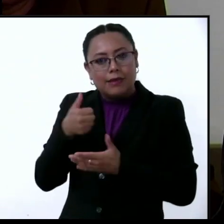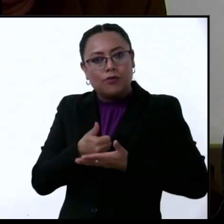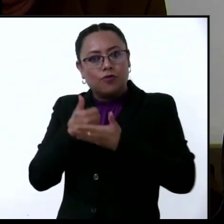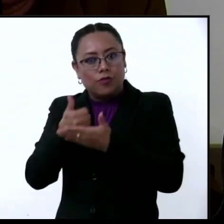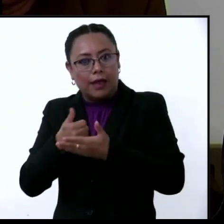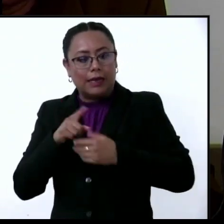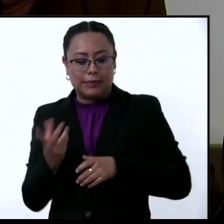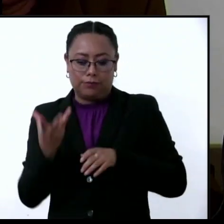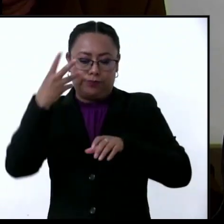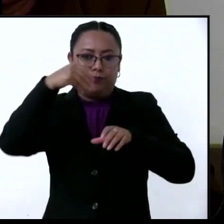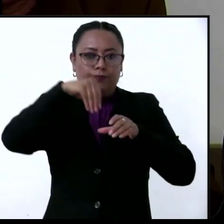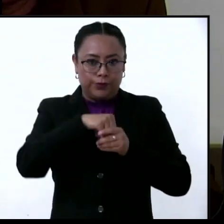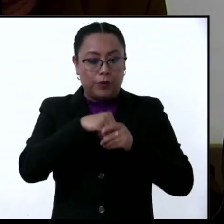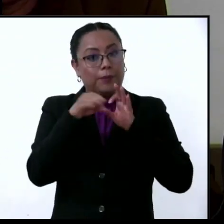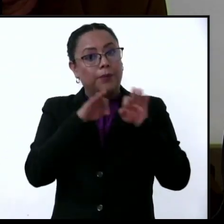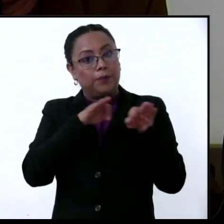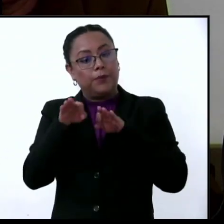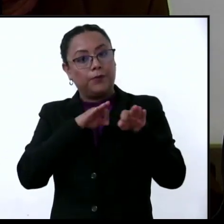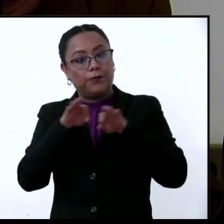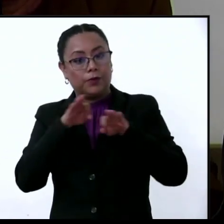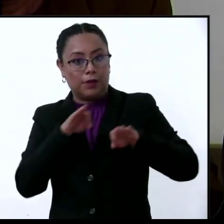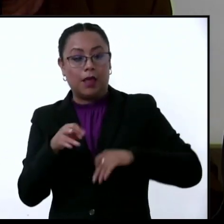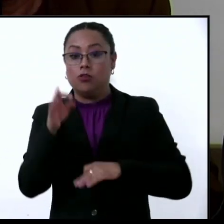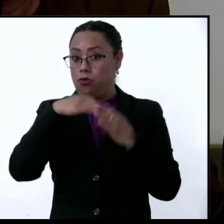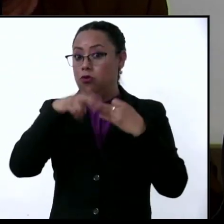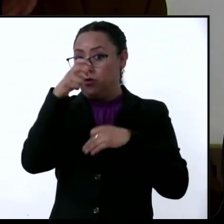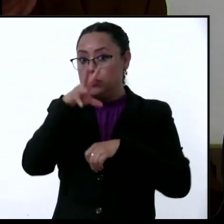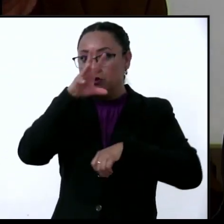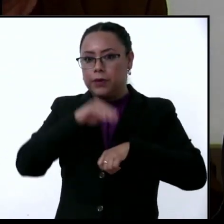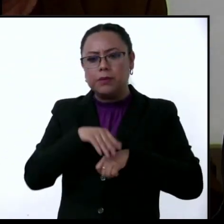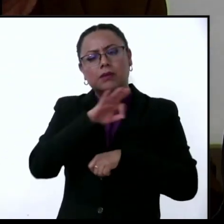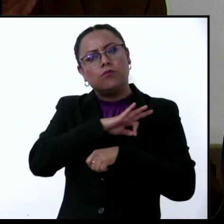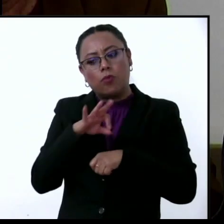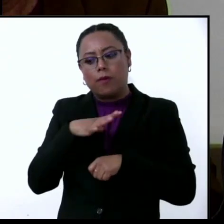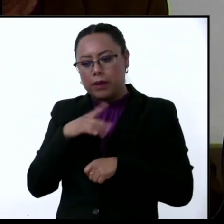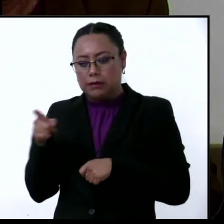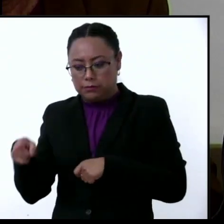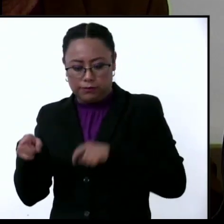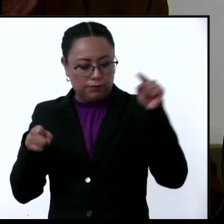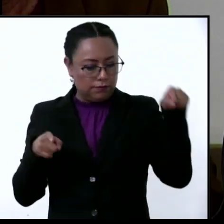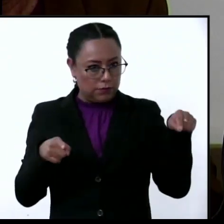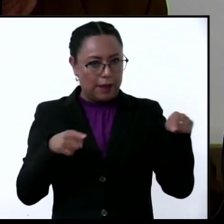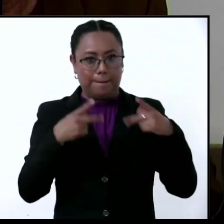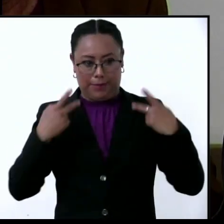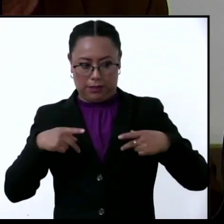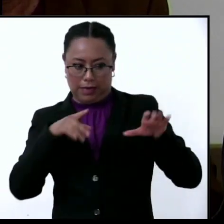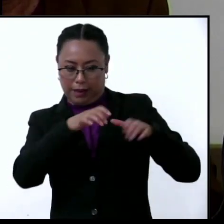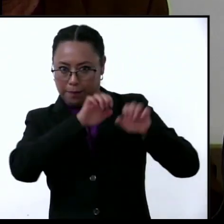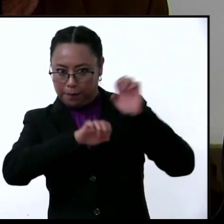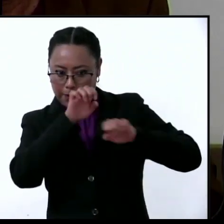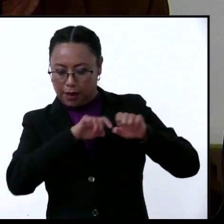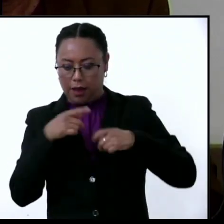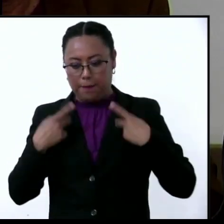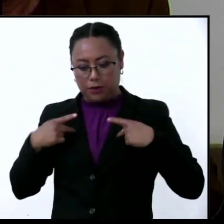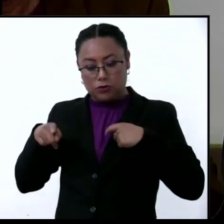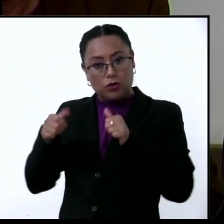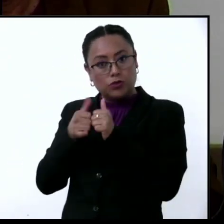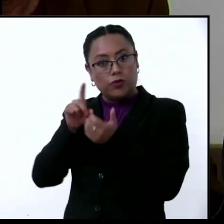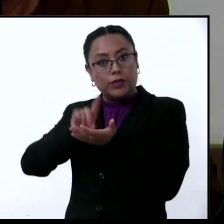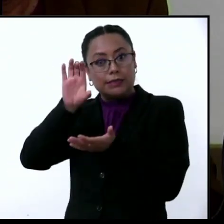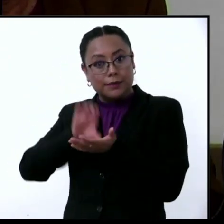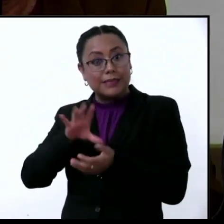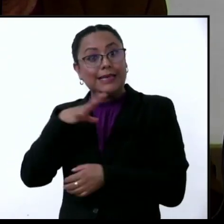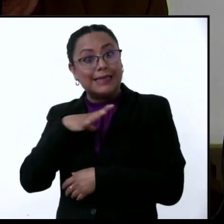de incorporación laboral, que lo que nos permite es generar un vínculo entre las empleadoras y las personas que necesitan